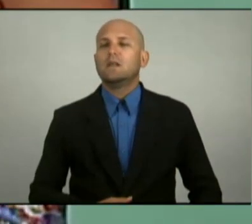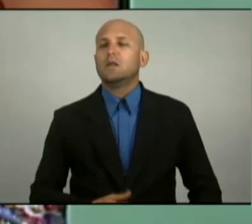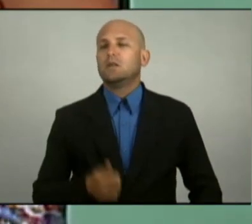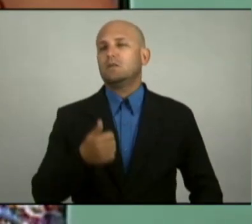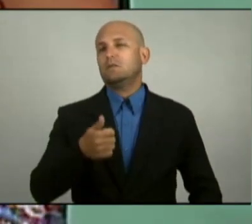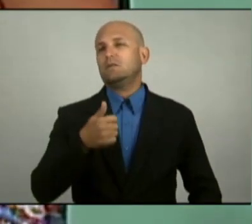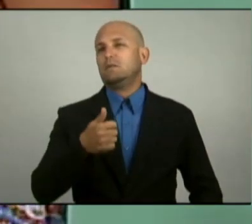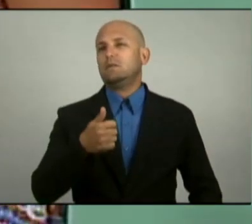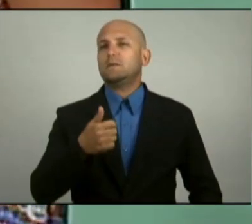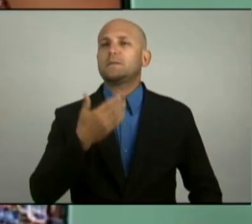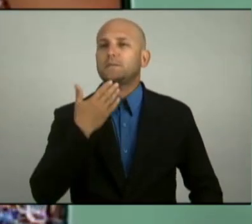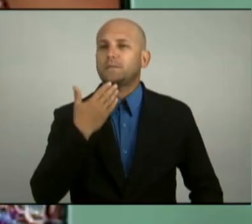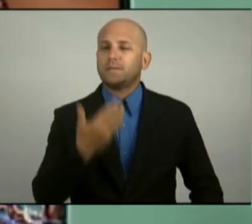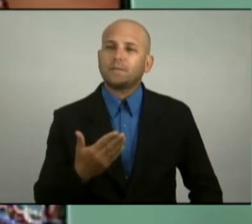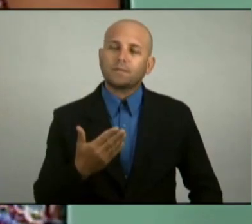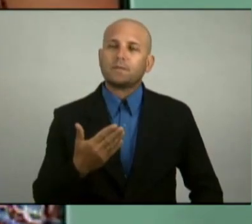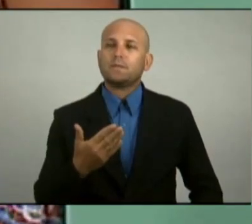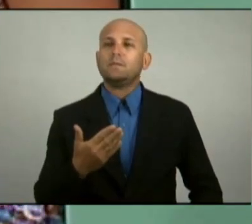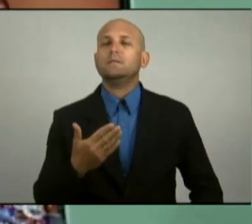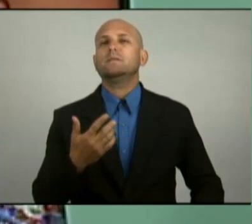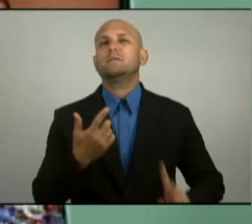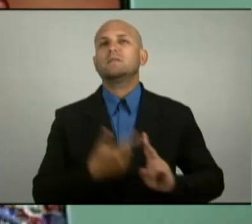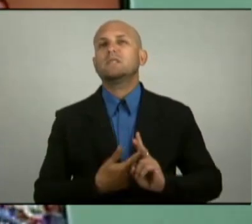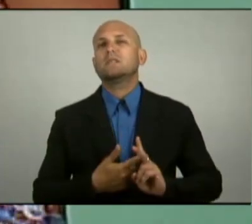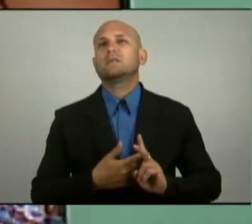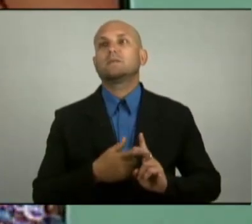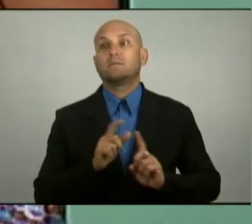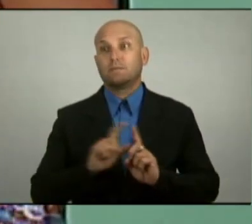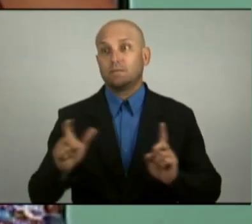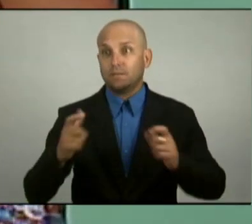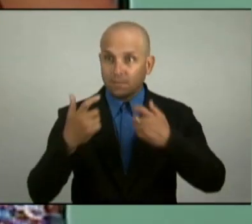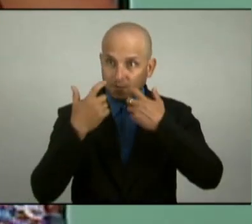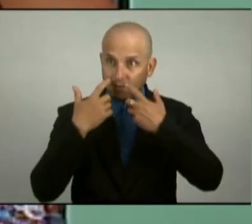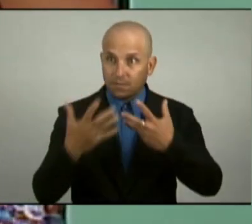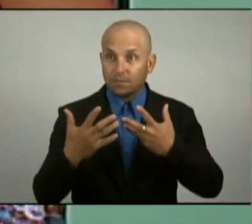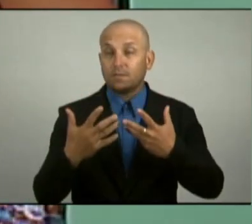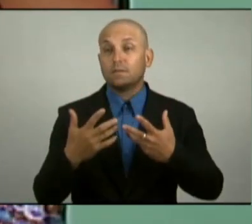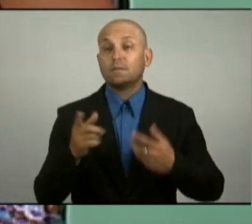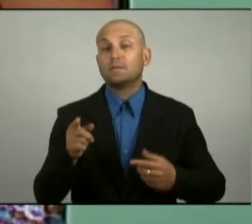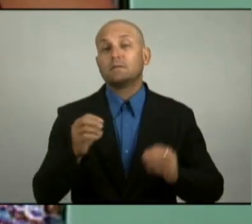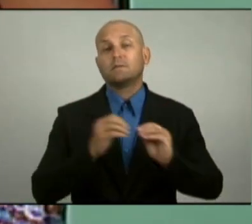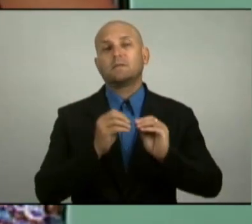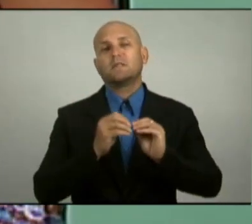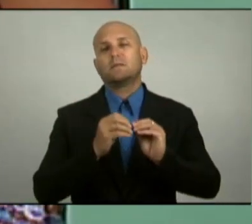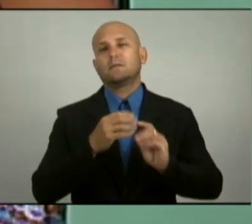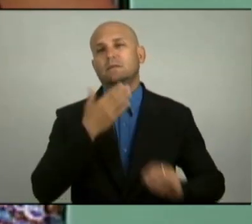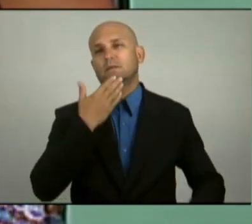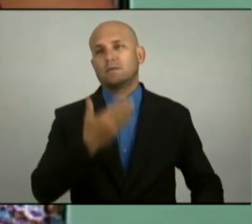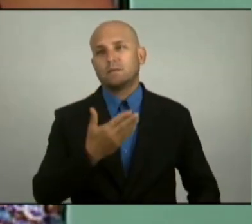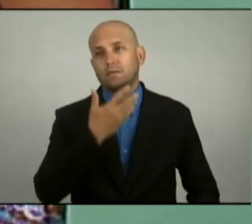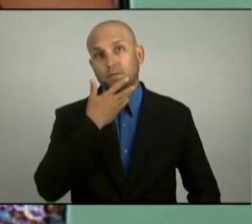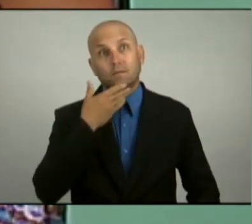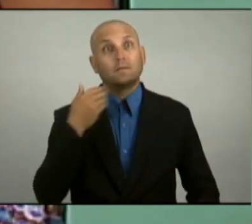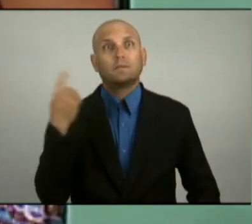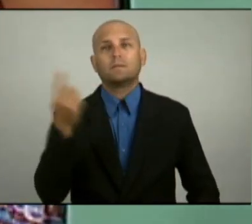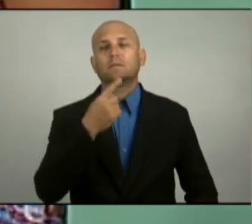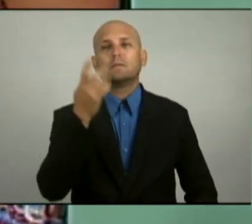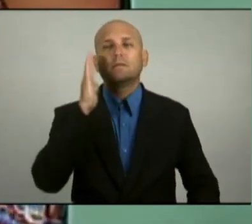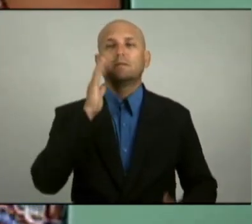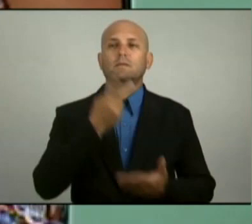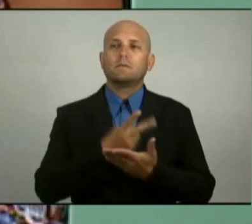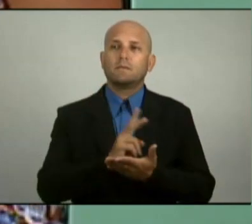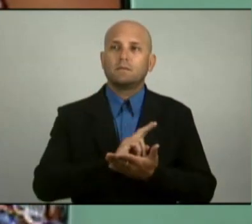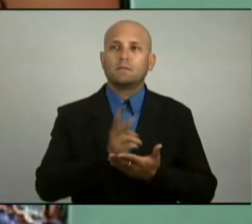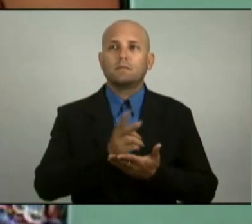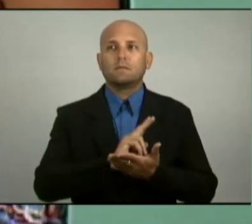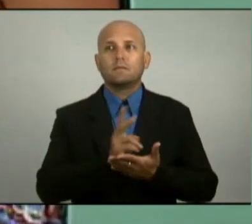conversando de este tema interesante que a todos nuest Toa porque quién no ha tenido en algún momento de la vida